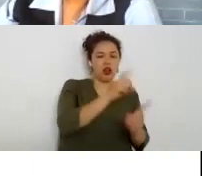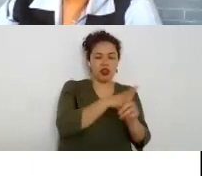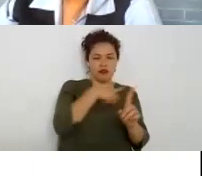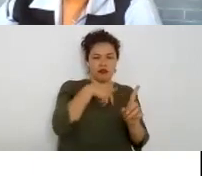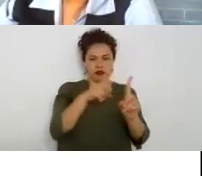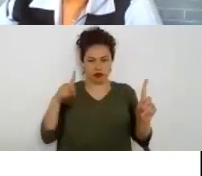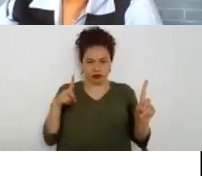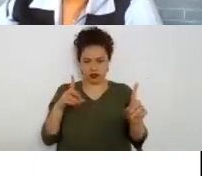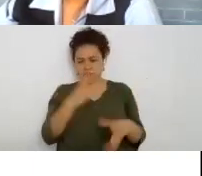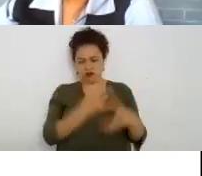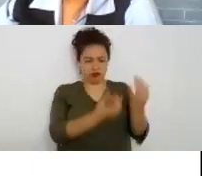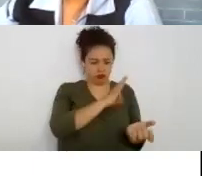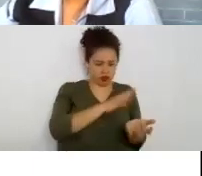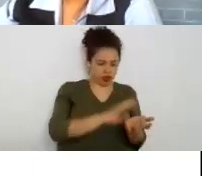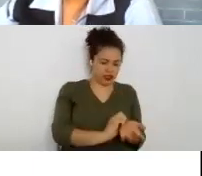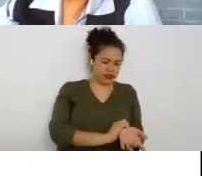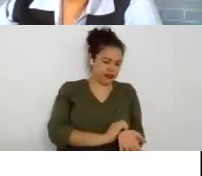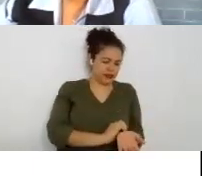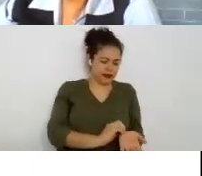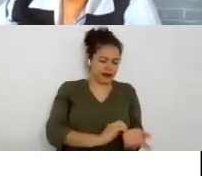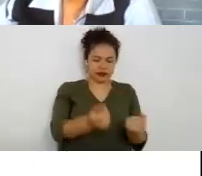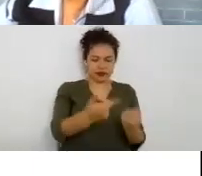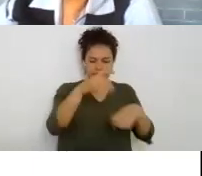mejor un incendio, algún producto químico,